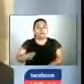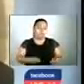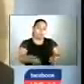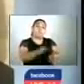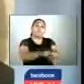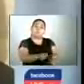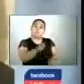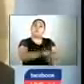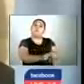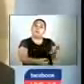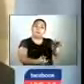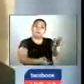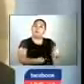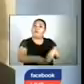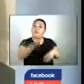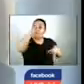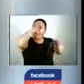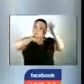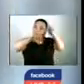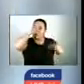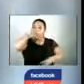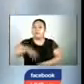extendía escrituras falsas.